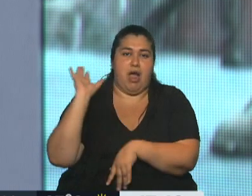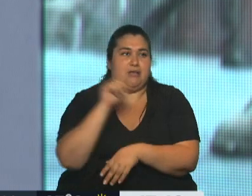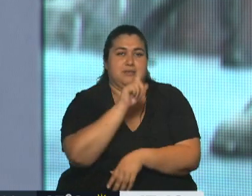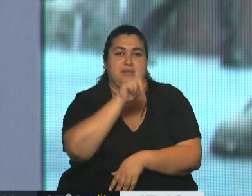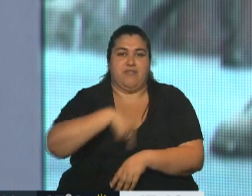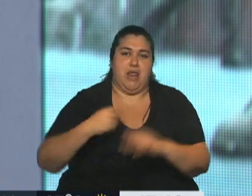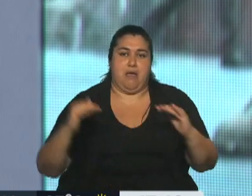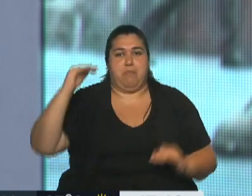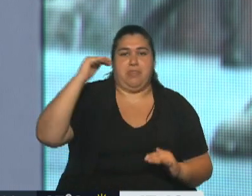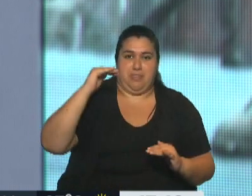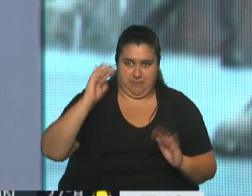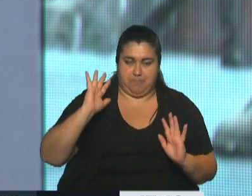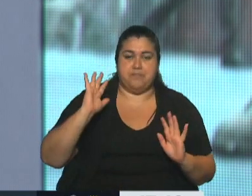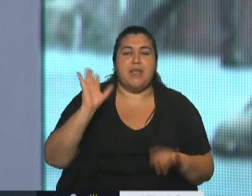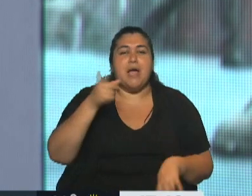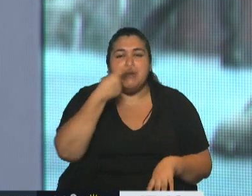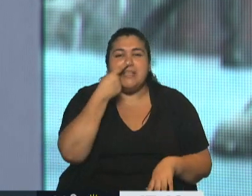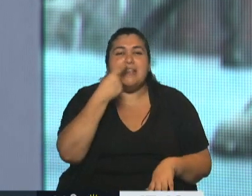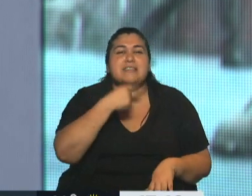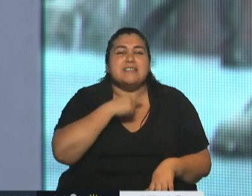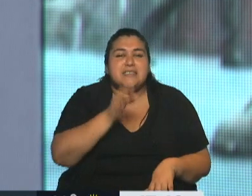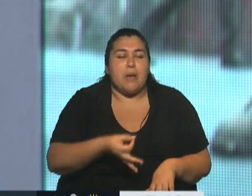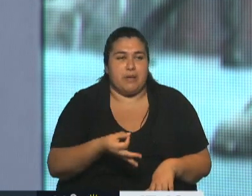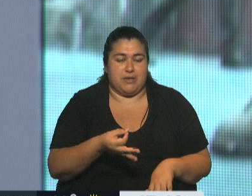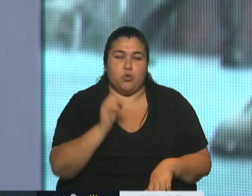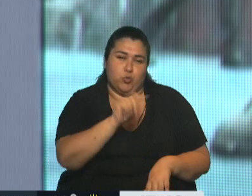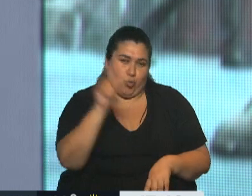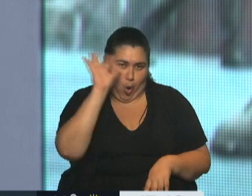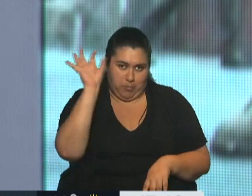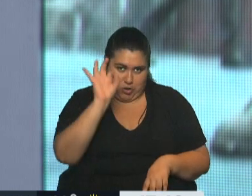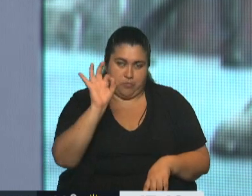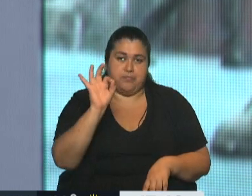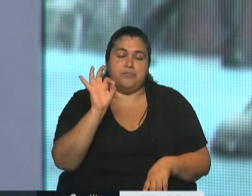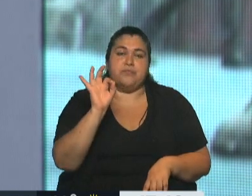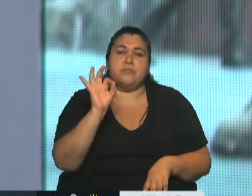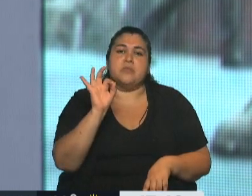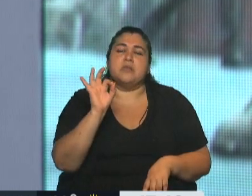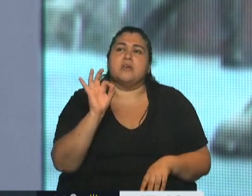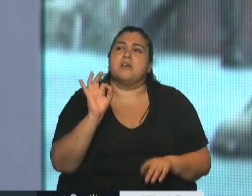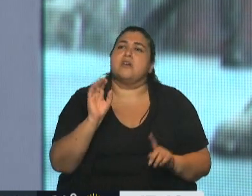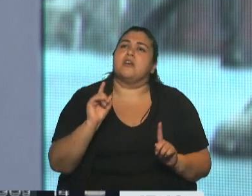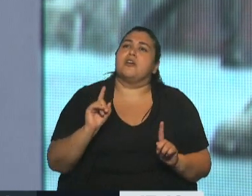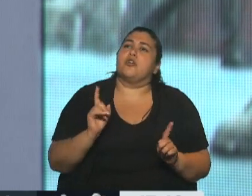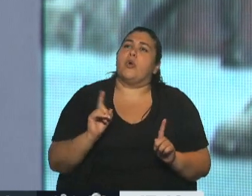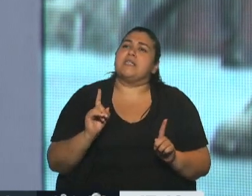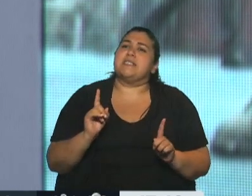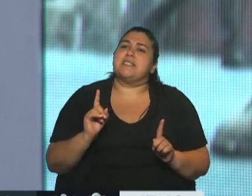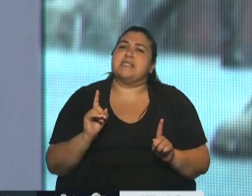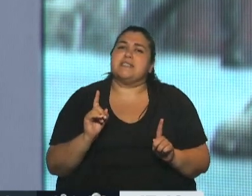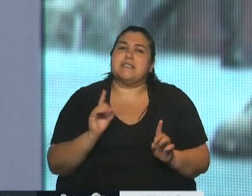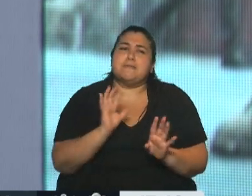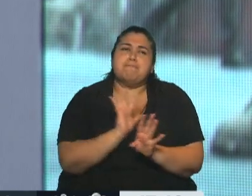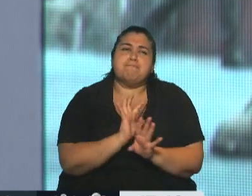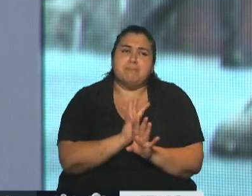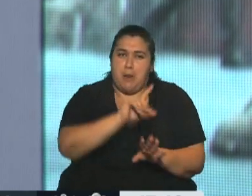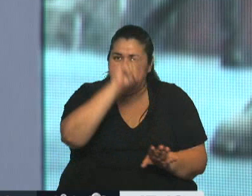que por ahí me interesaría saber tu opinión al respecto, que lo que señala más bien es que no hay un retiro o una disolución